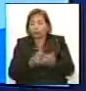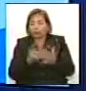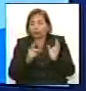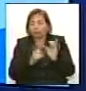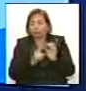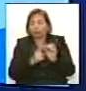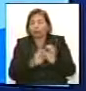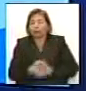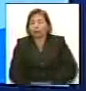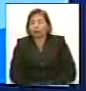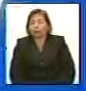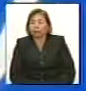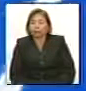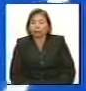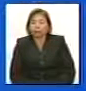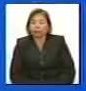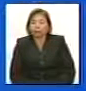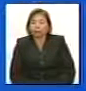palabras.